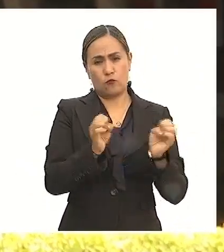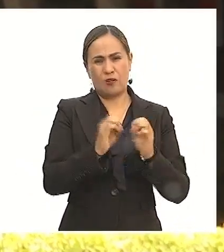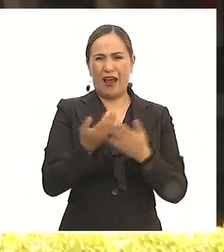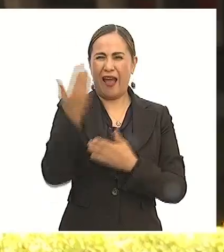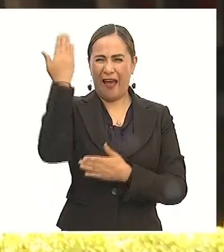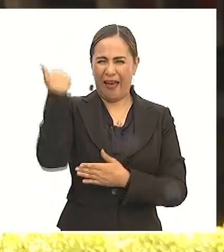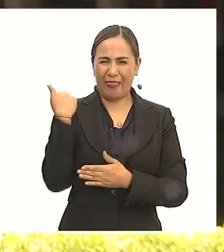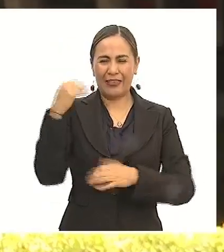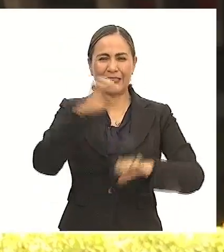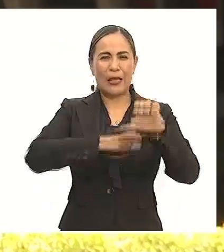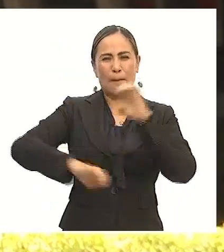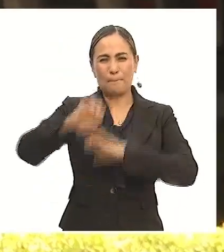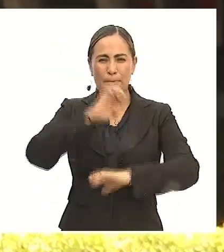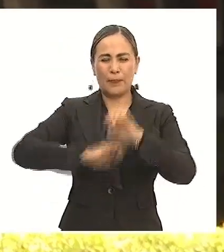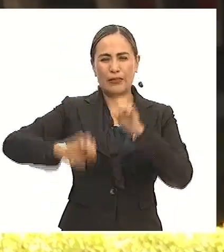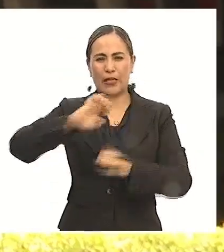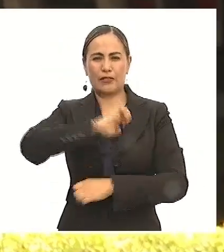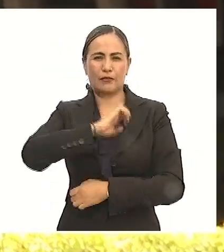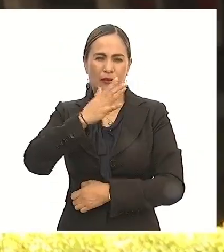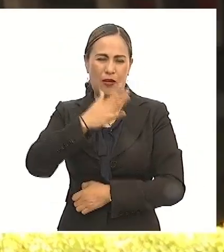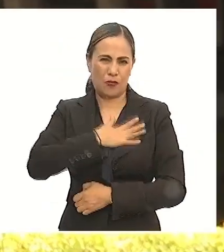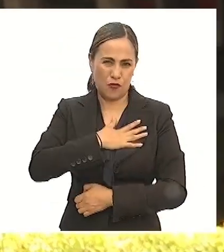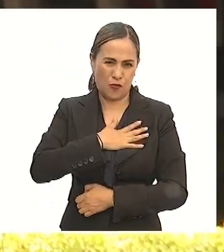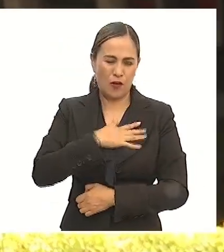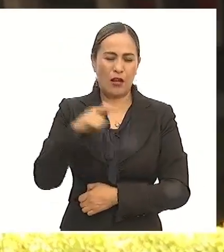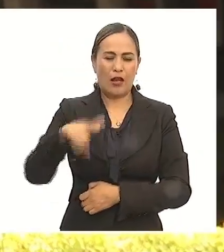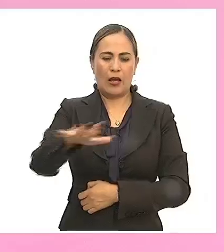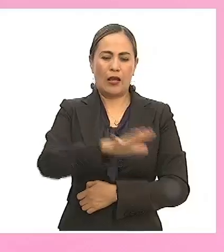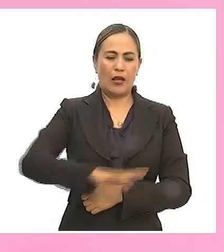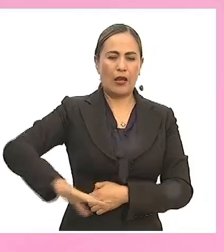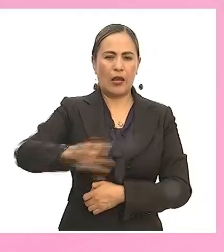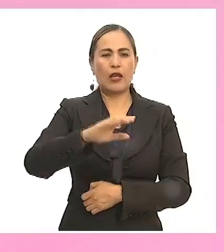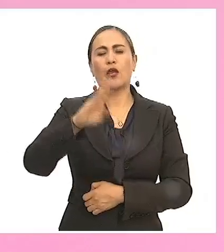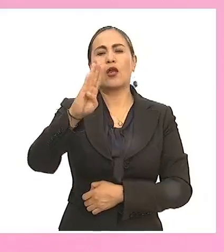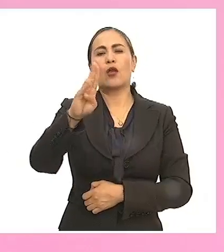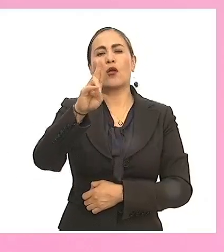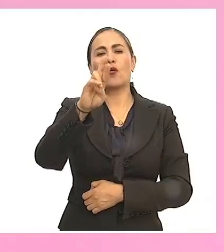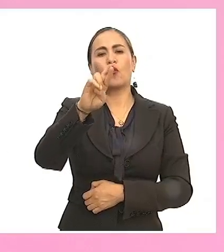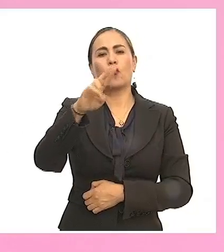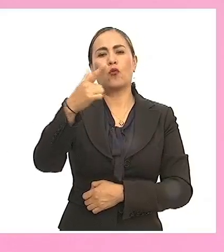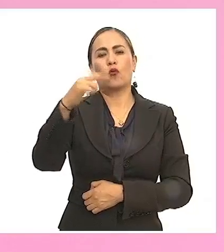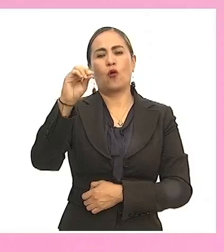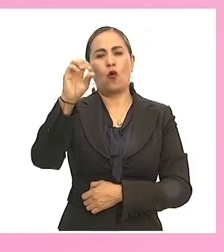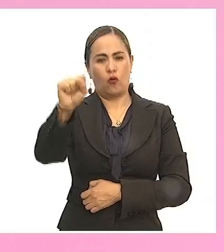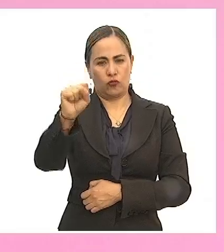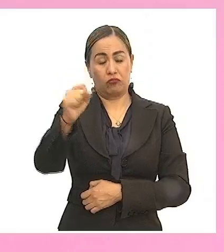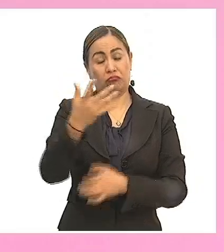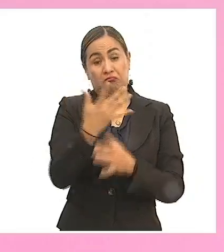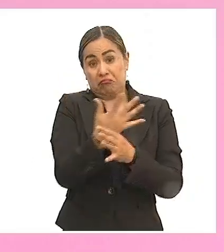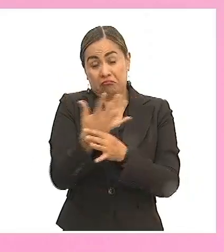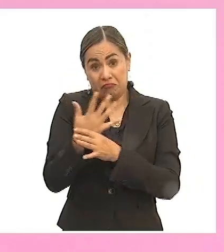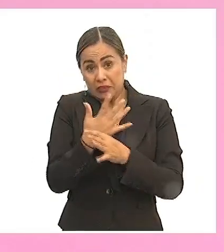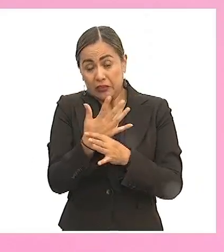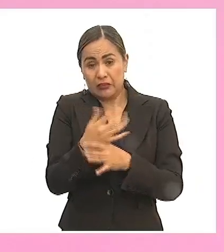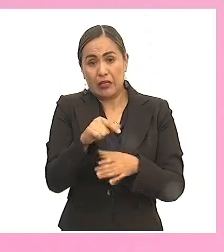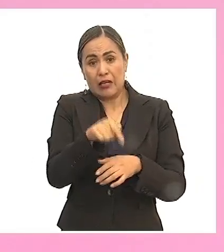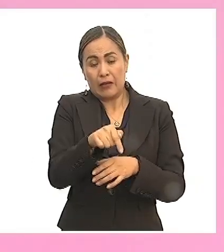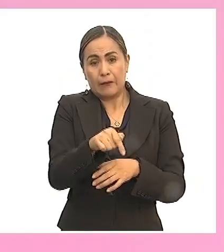una empresa española en la cuenca de Burgos, que supuestamente